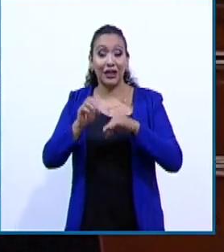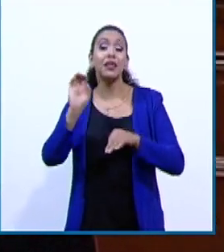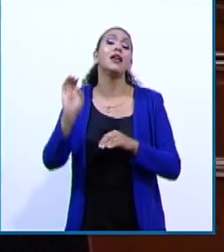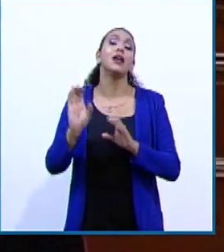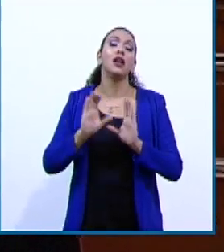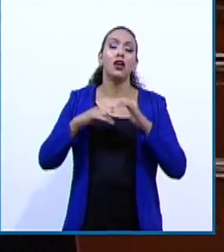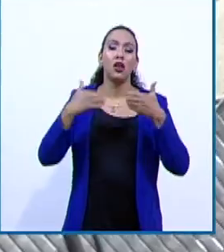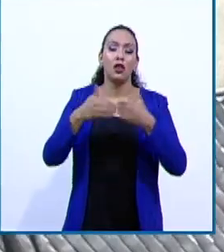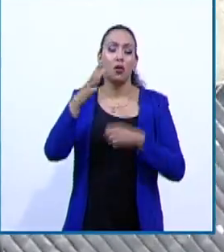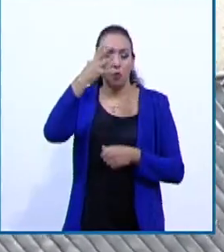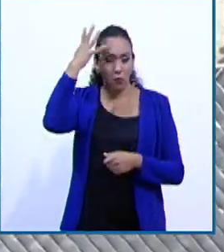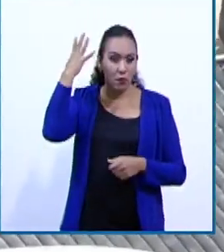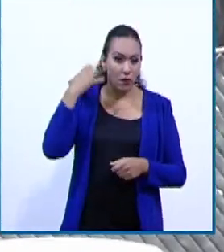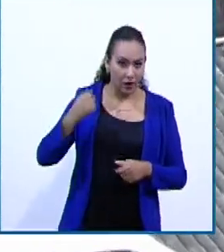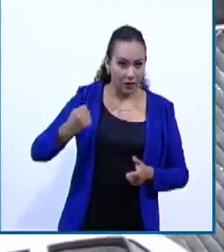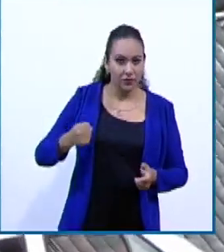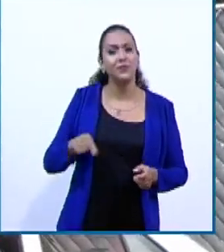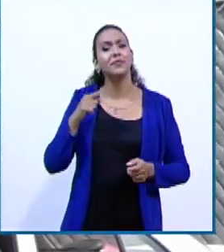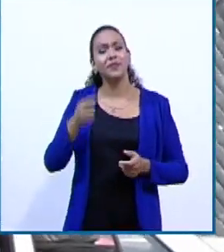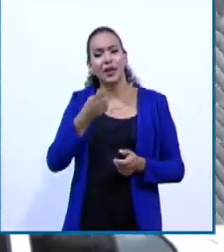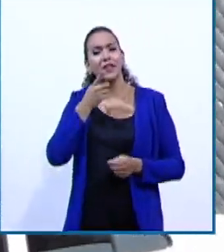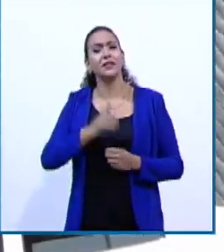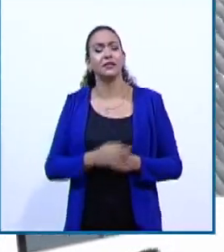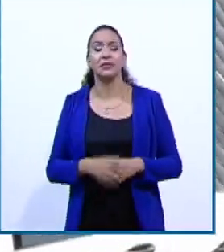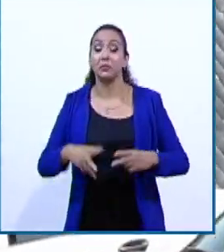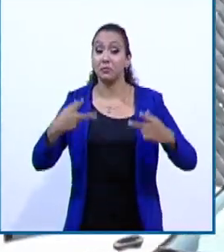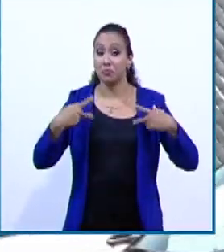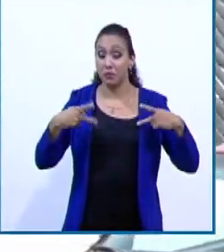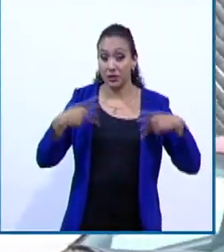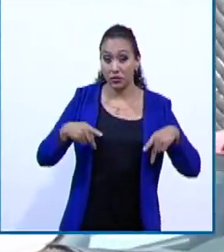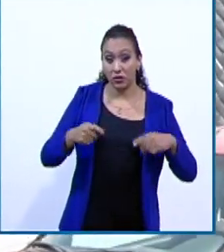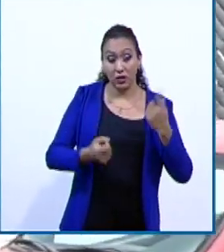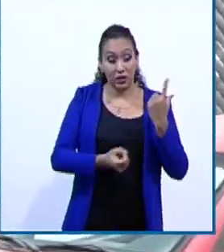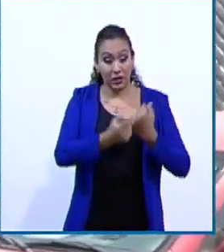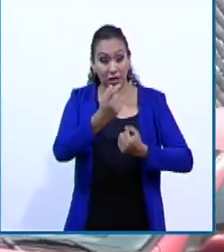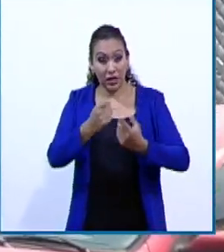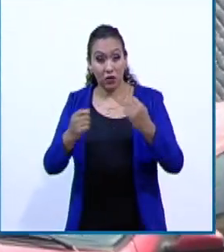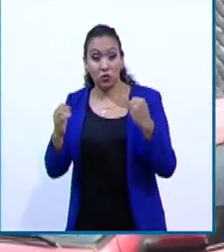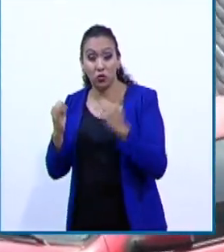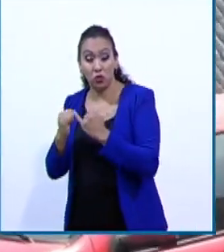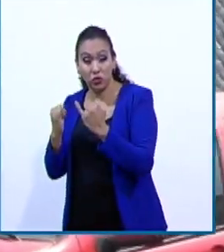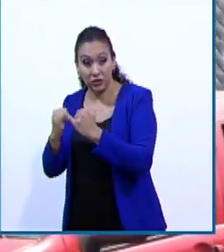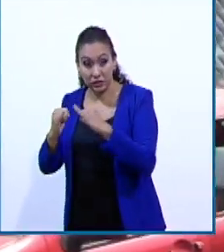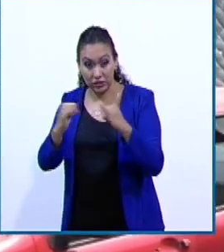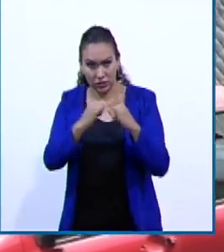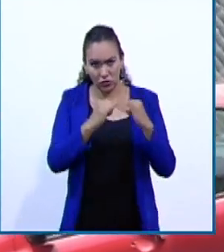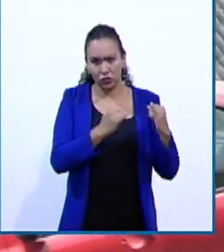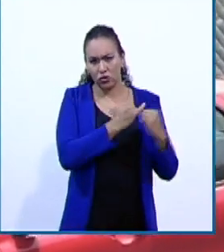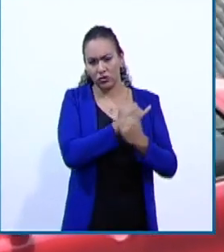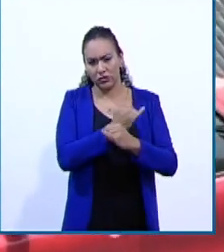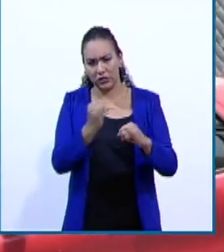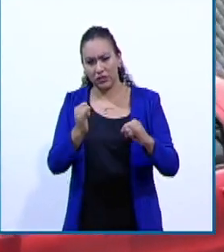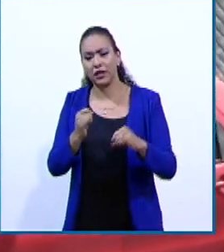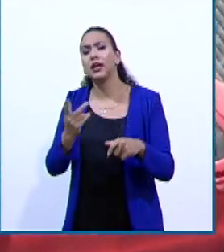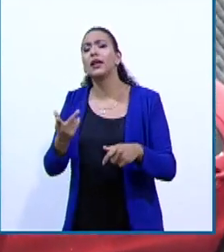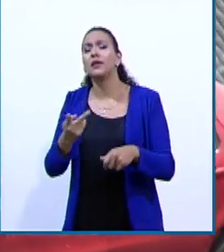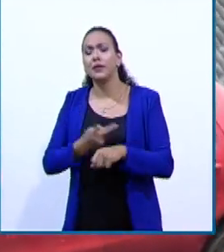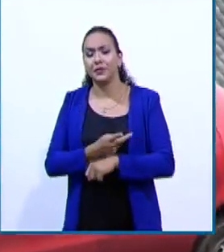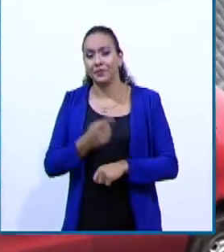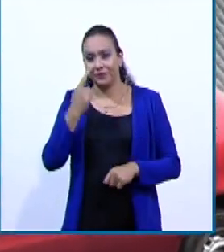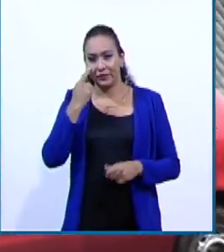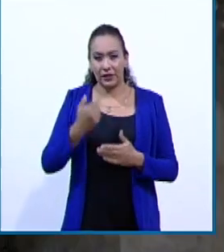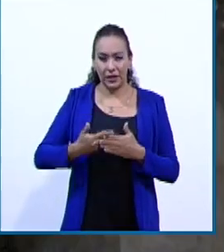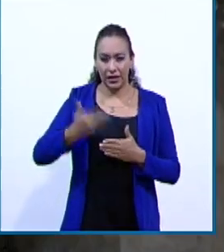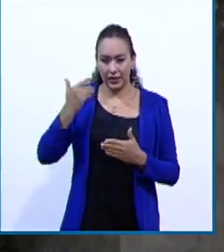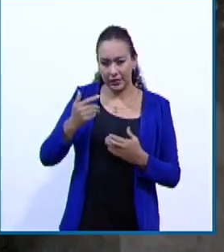Morelos que regulaba las ausencias de las personas titulares de los órganos autónomos. Ello porque durante el proceso legislativo se